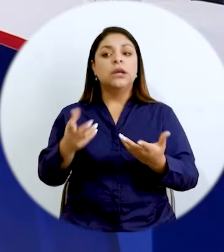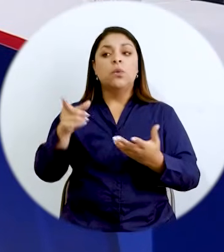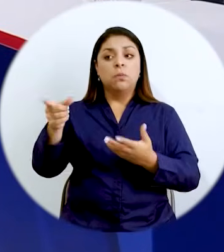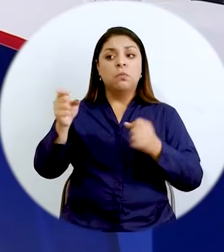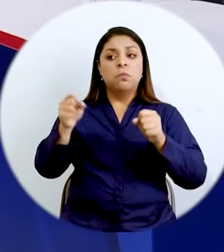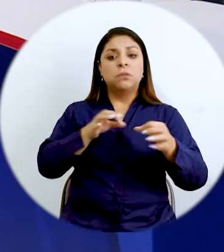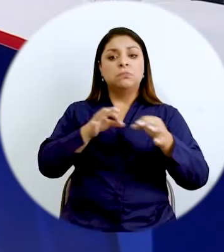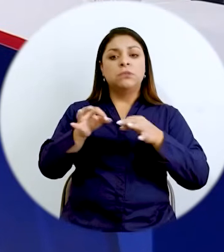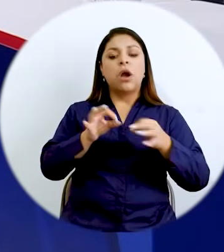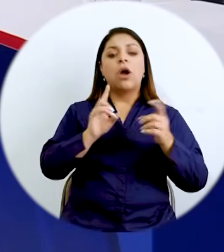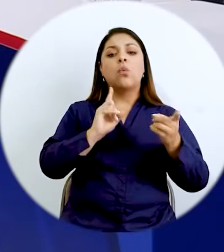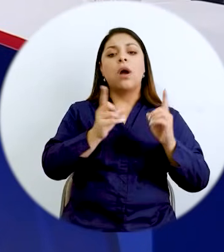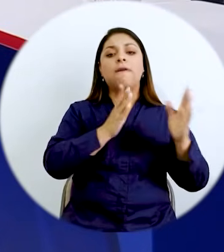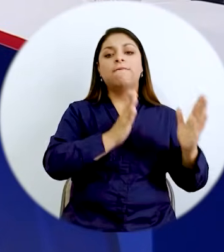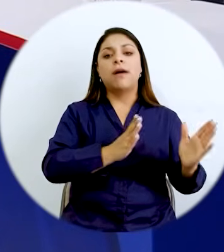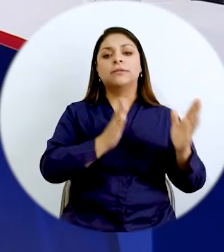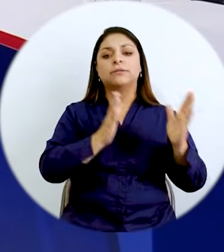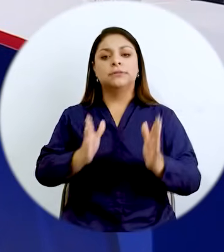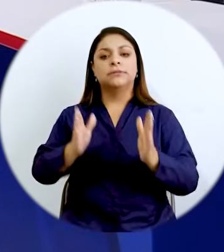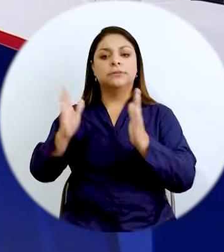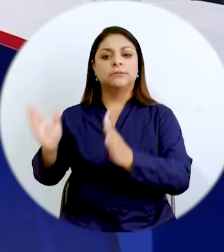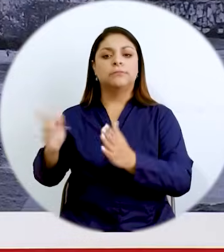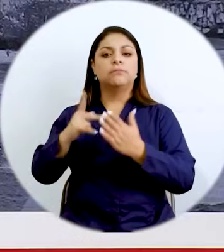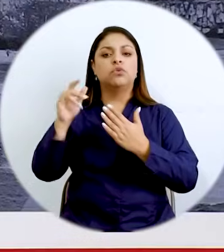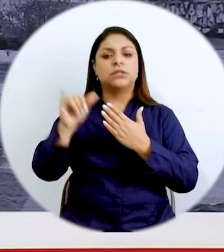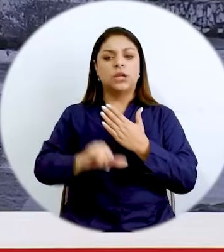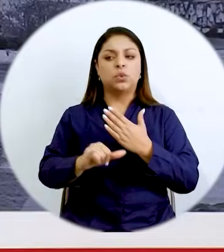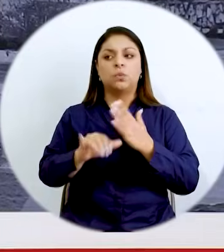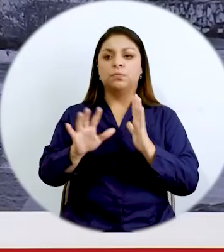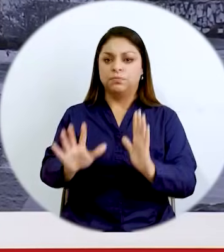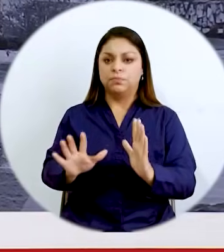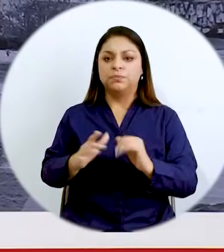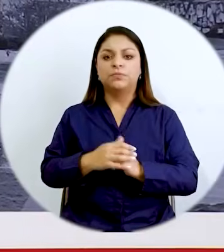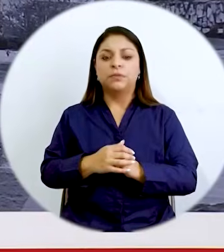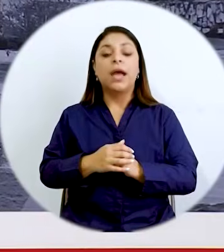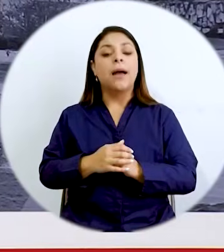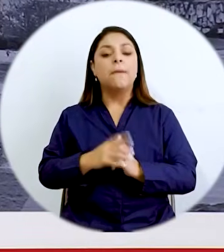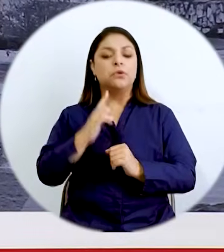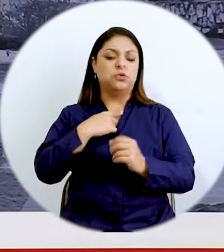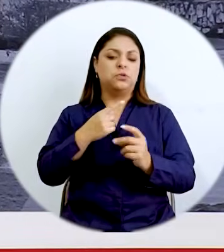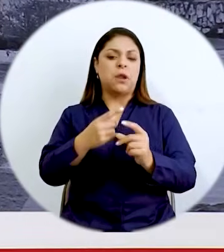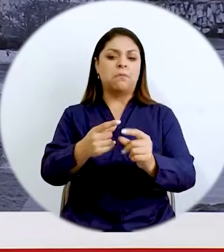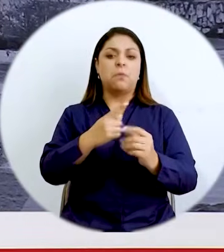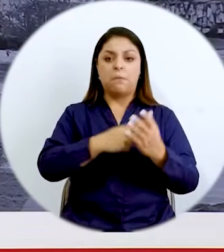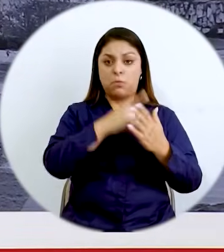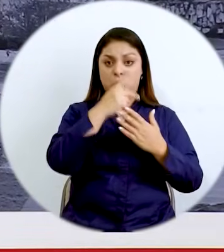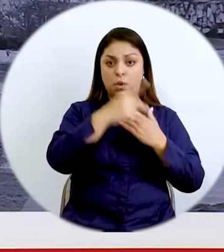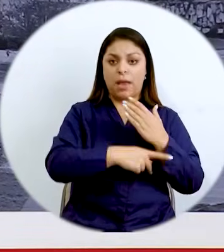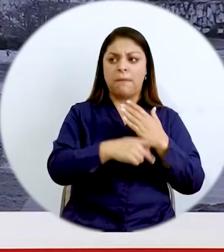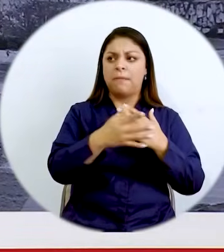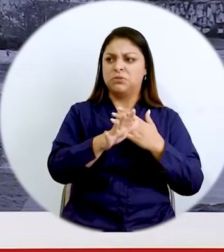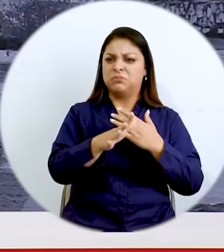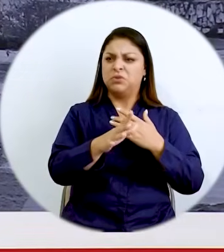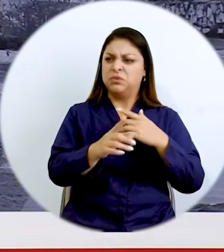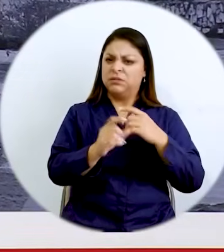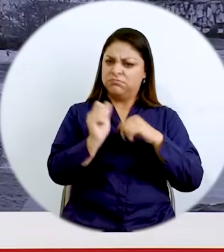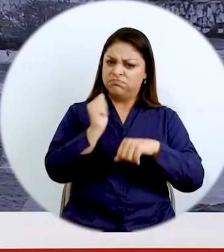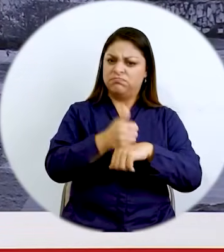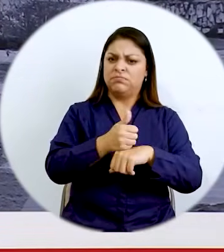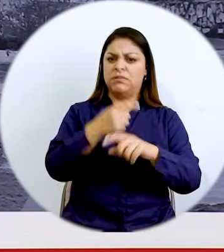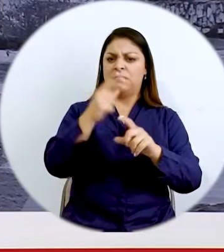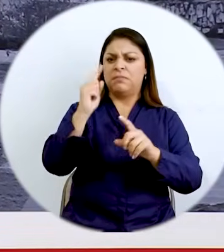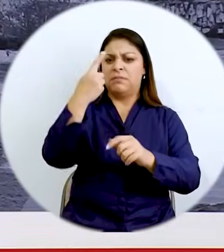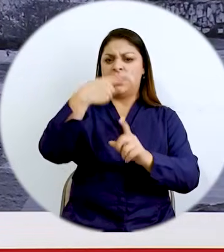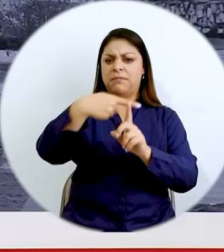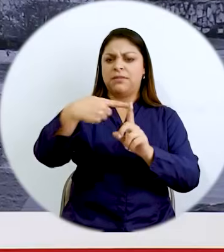fases por las que ha pasado el proyecto? Sí, digamos, para hacerlo en rápido, el programa se originó en la primera mitad de los